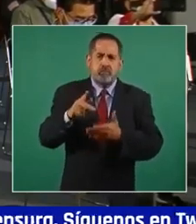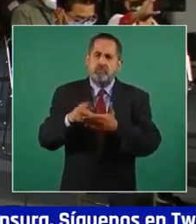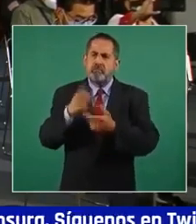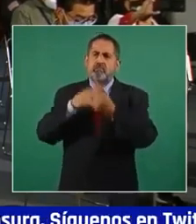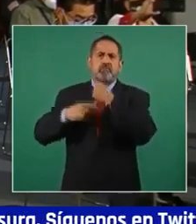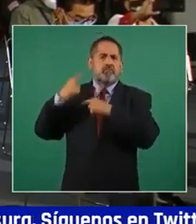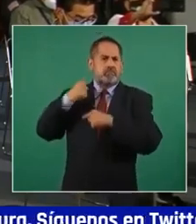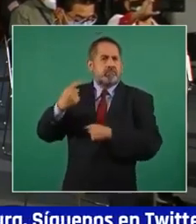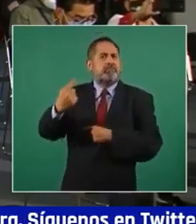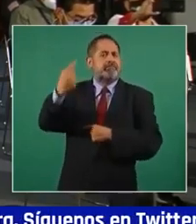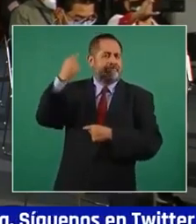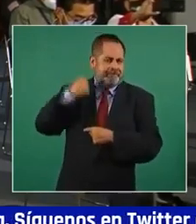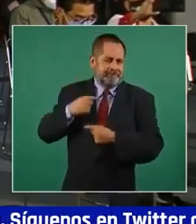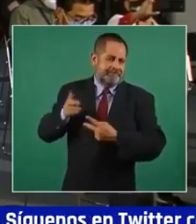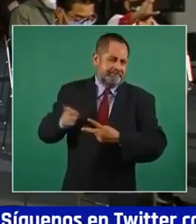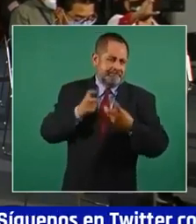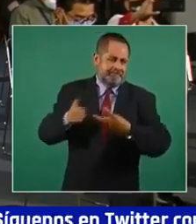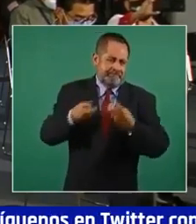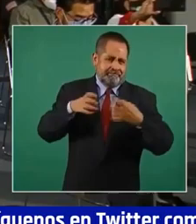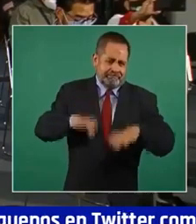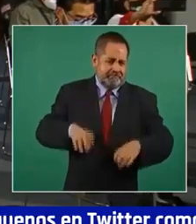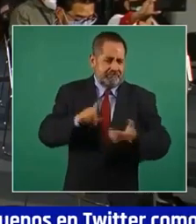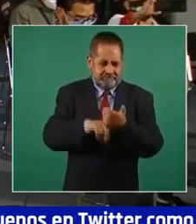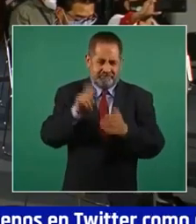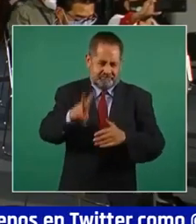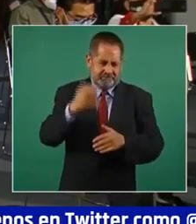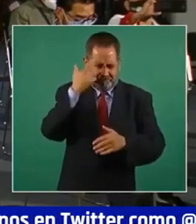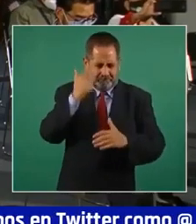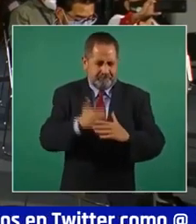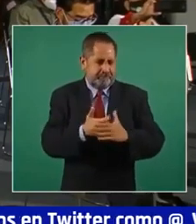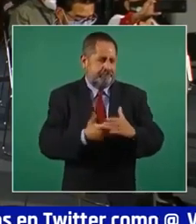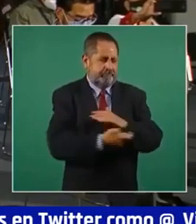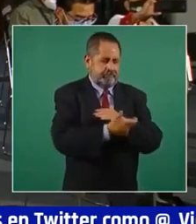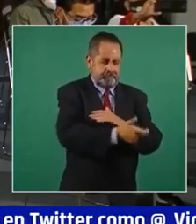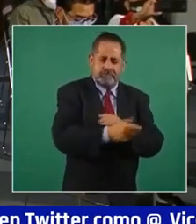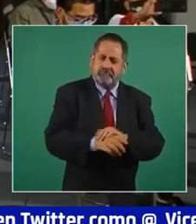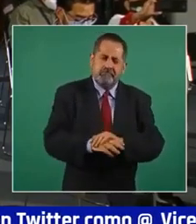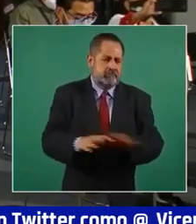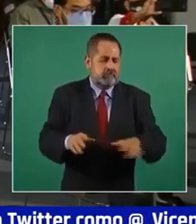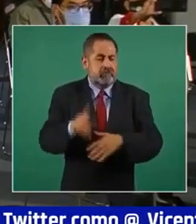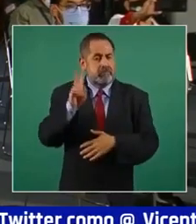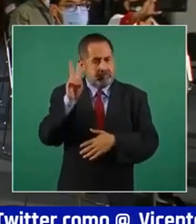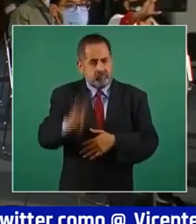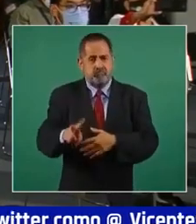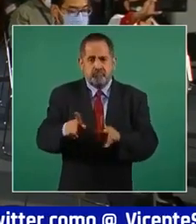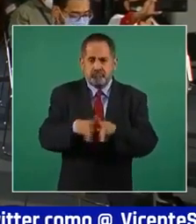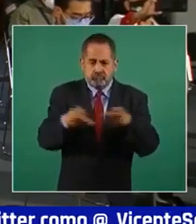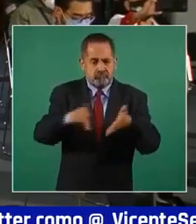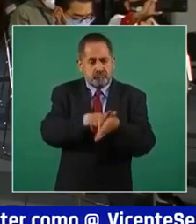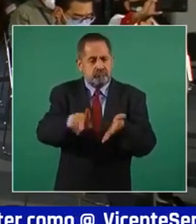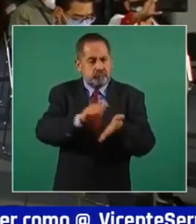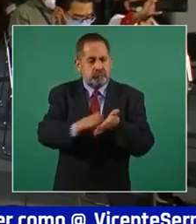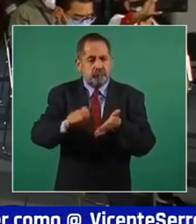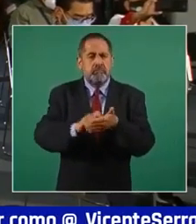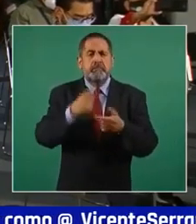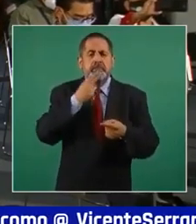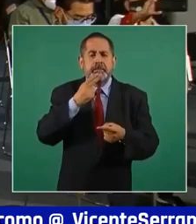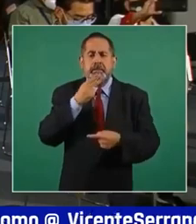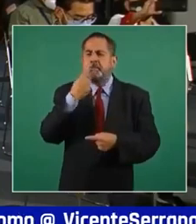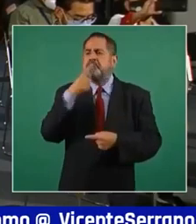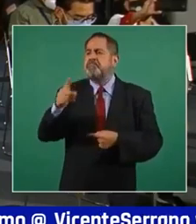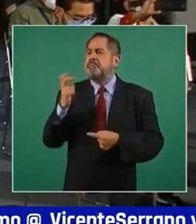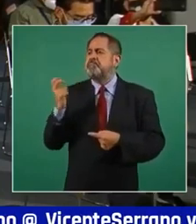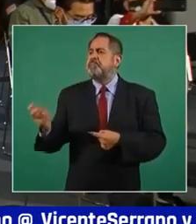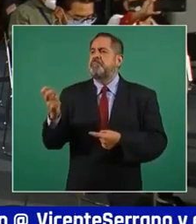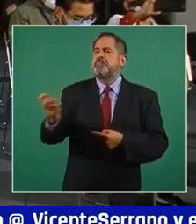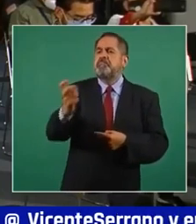de los saqueadores del pasado y sus voceros pagados, la esencia más noble del periodismo sirve para denunciar